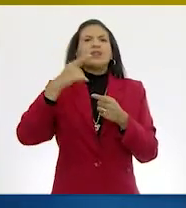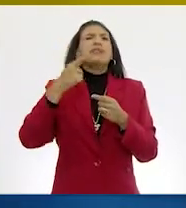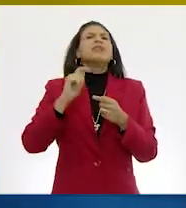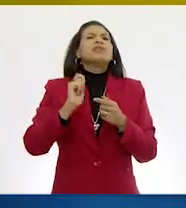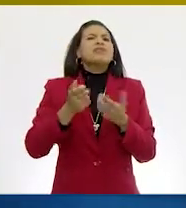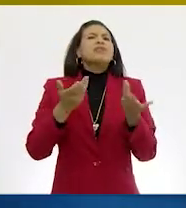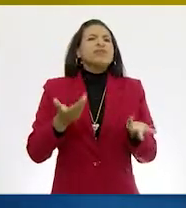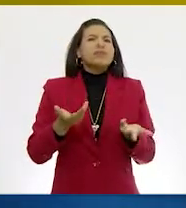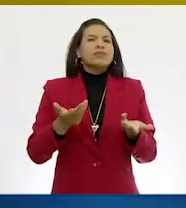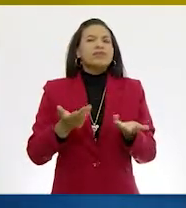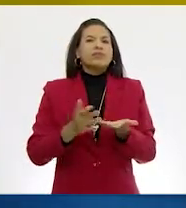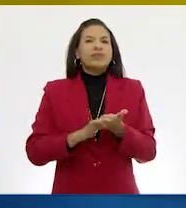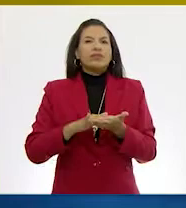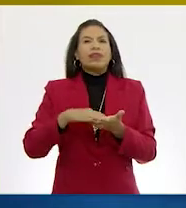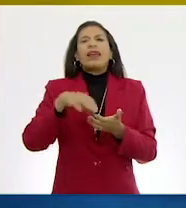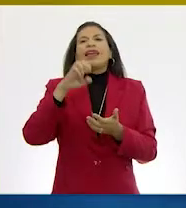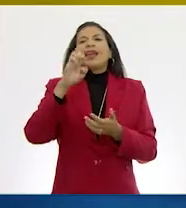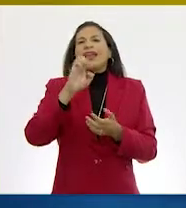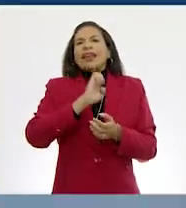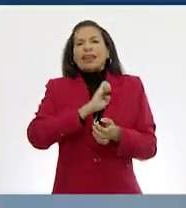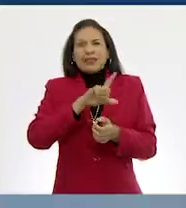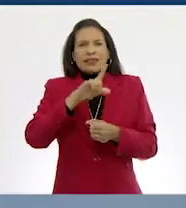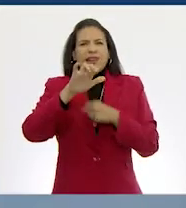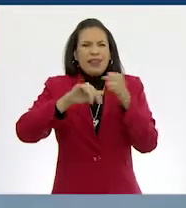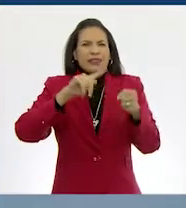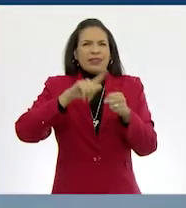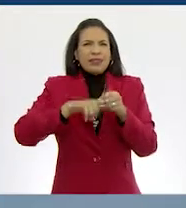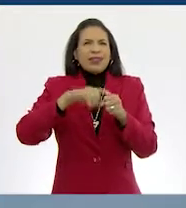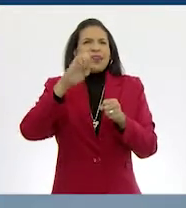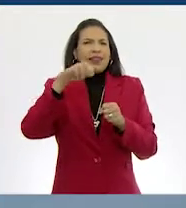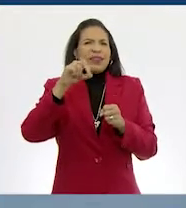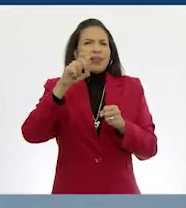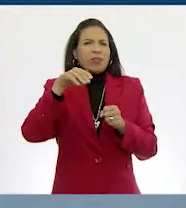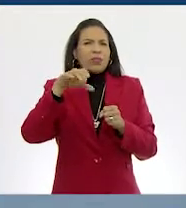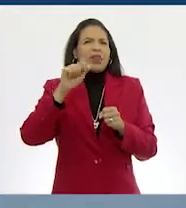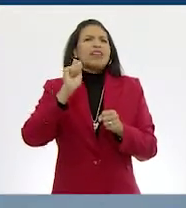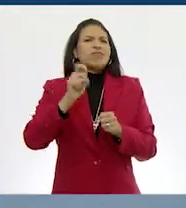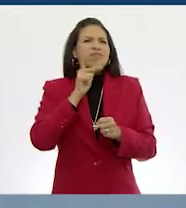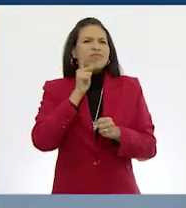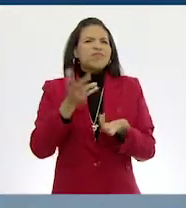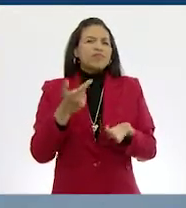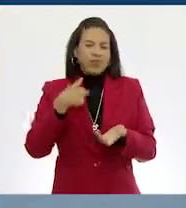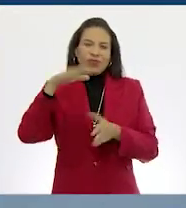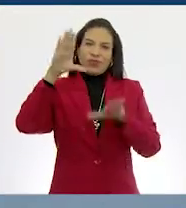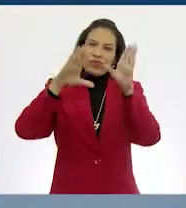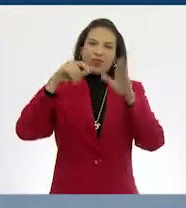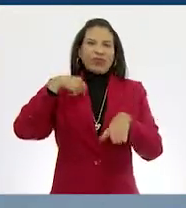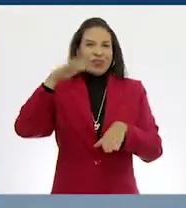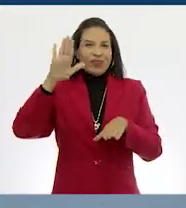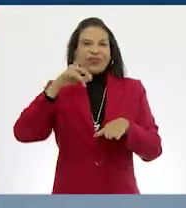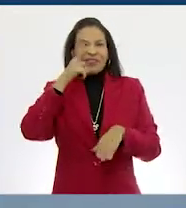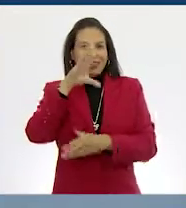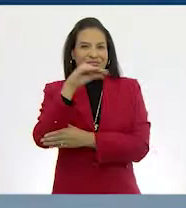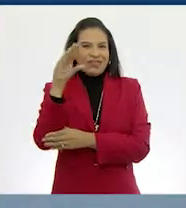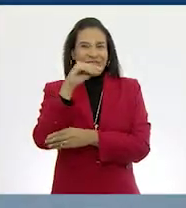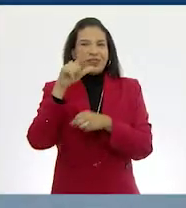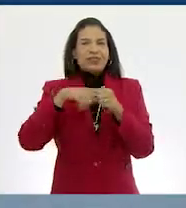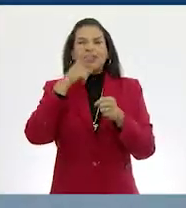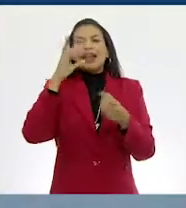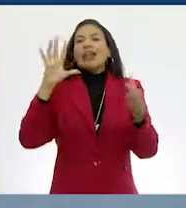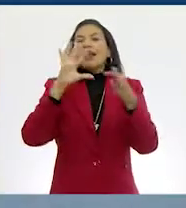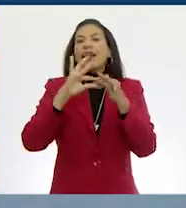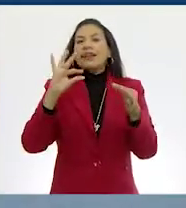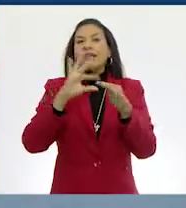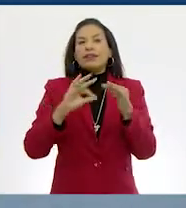con en especie endémica yo maestra yo yo yo por supuesto recuerdo que nos explicó